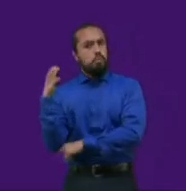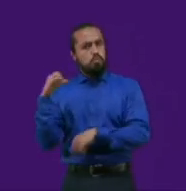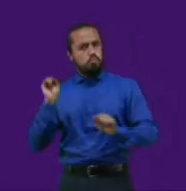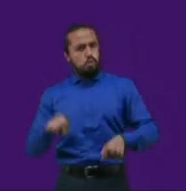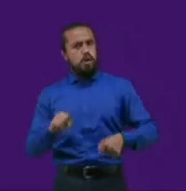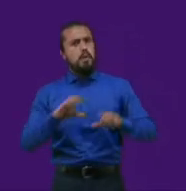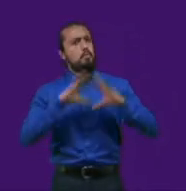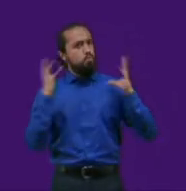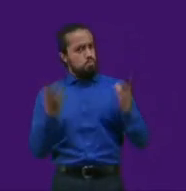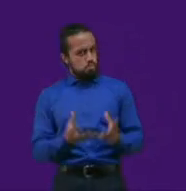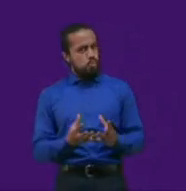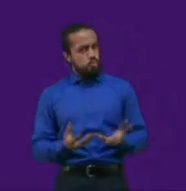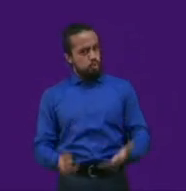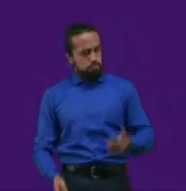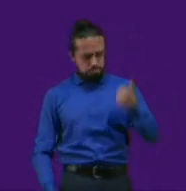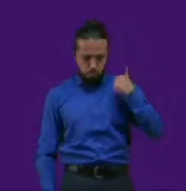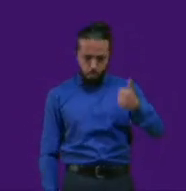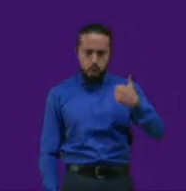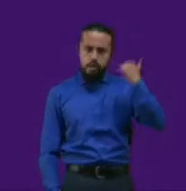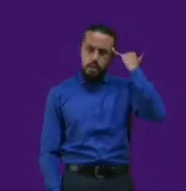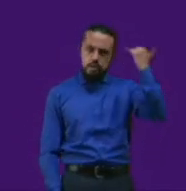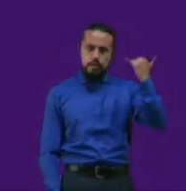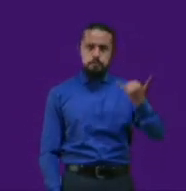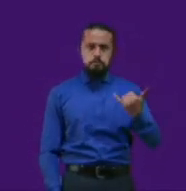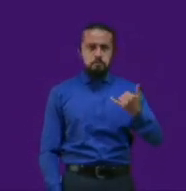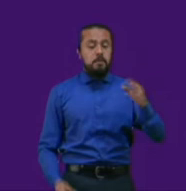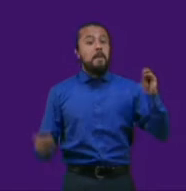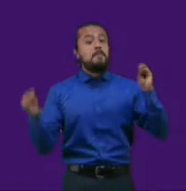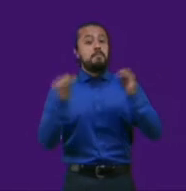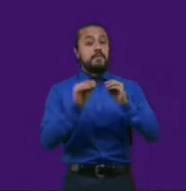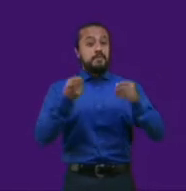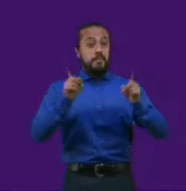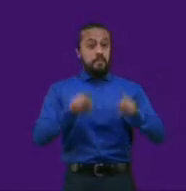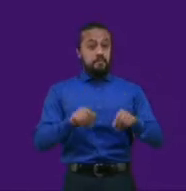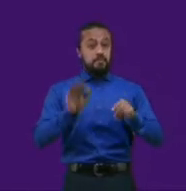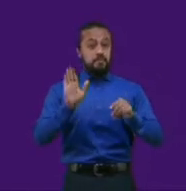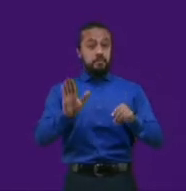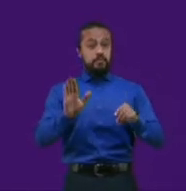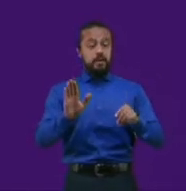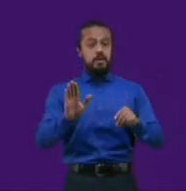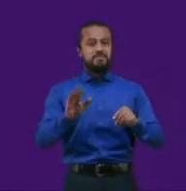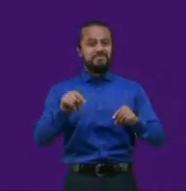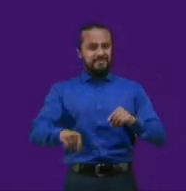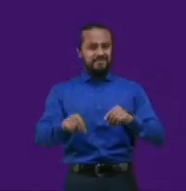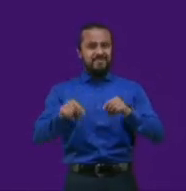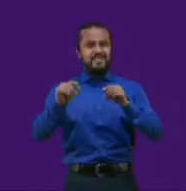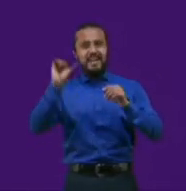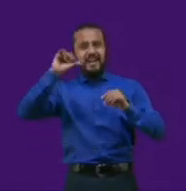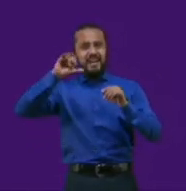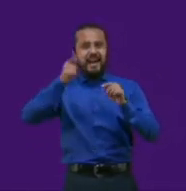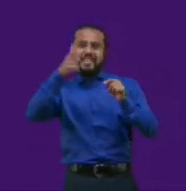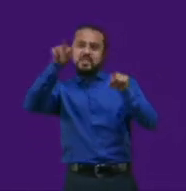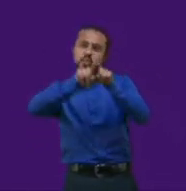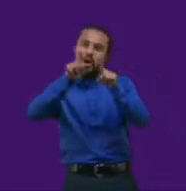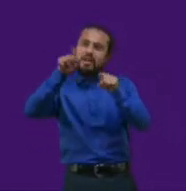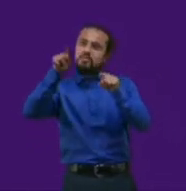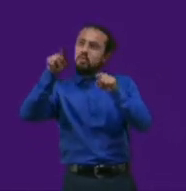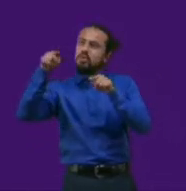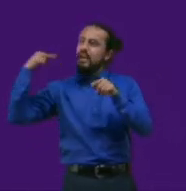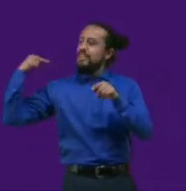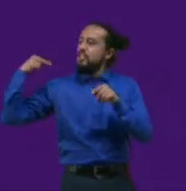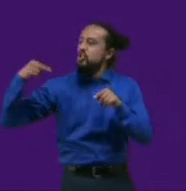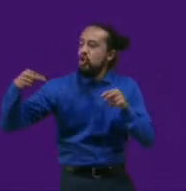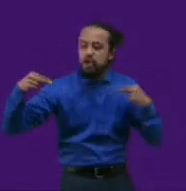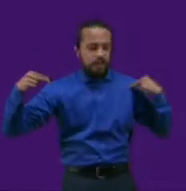el mundo. Y también haciendo un poquito como de paralelo con Camila, cuando ella se dio cuenta que